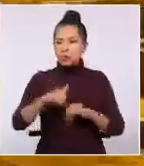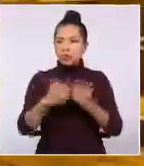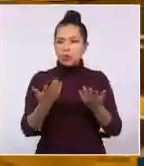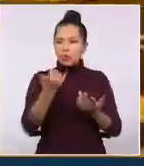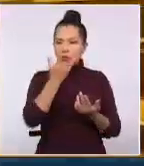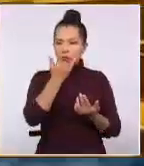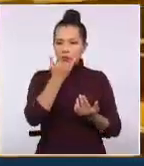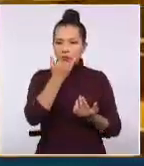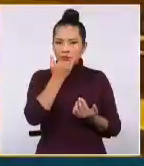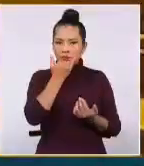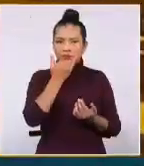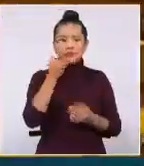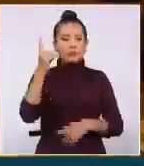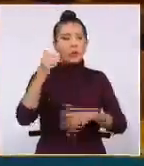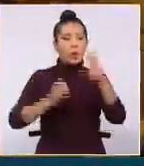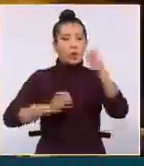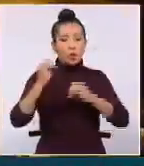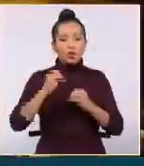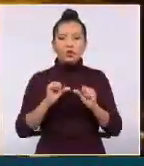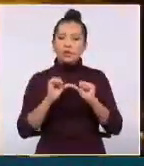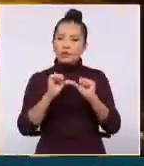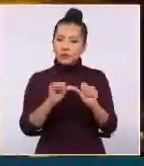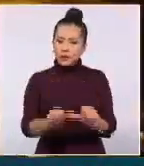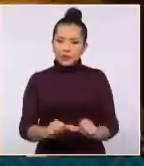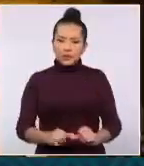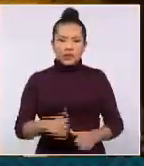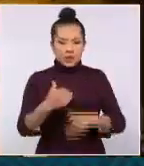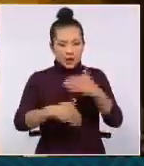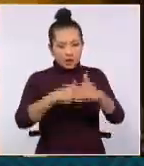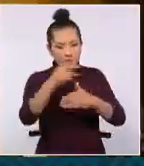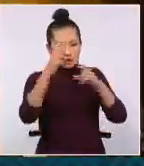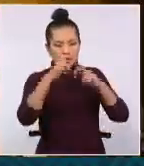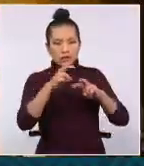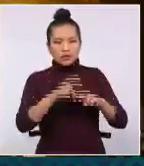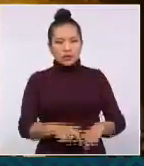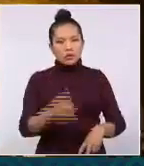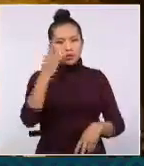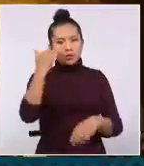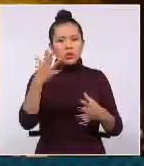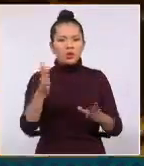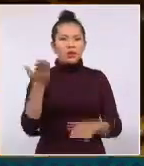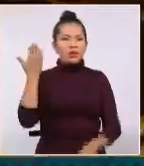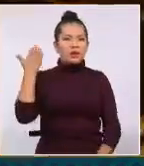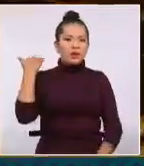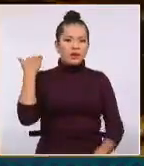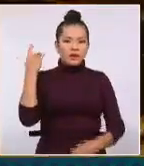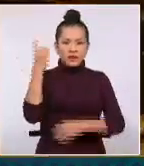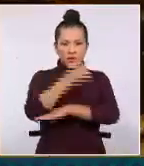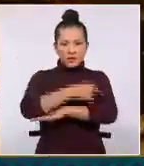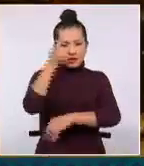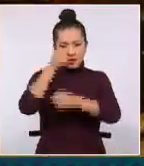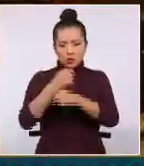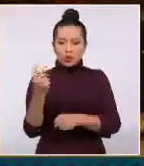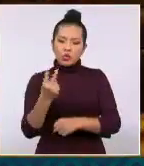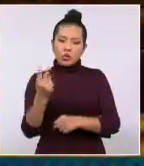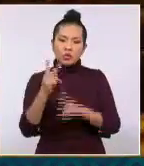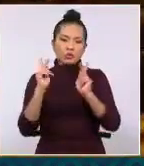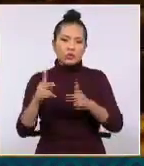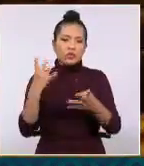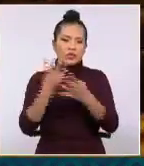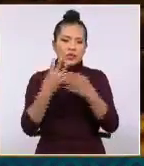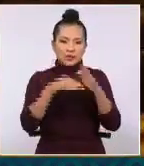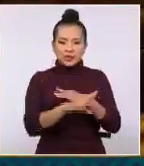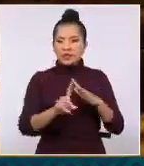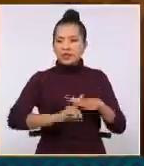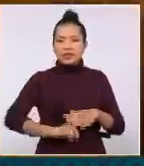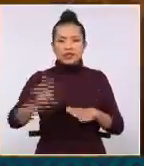en Oruro, efectivos policiales continúan desarrollando las investigaciones correspondientes en el caso de la fuga de dos reos del penal de San Pedro,